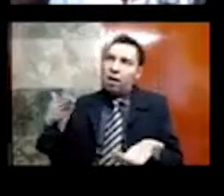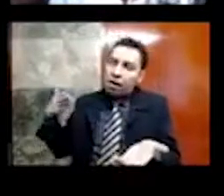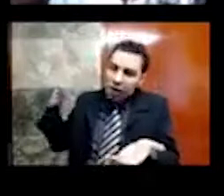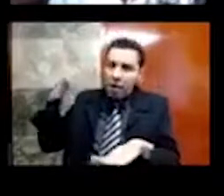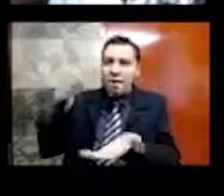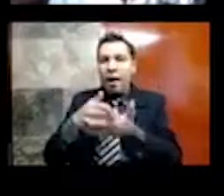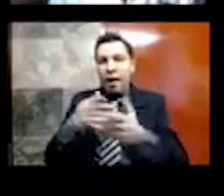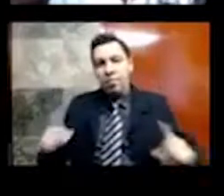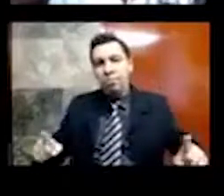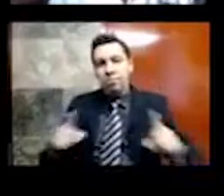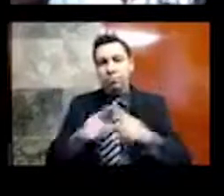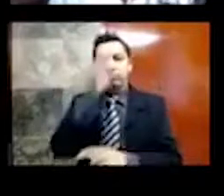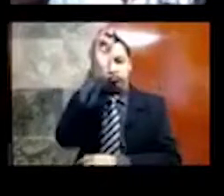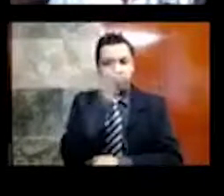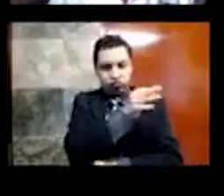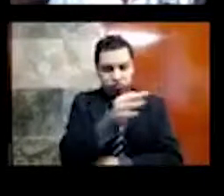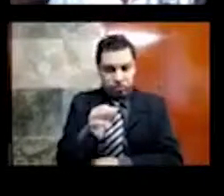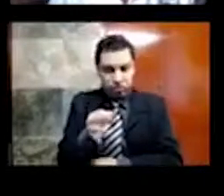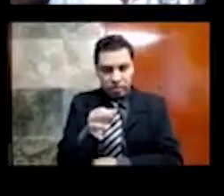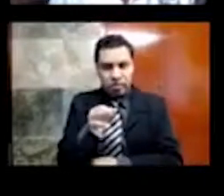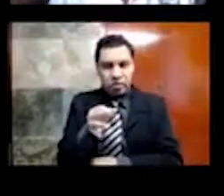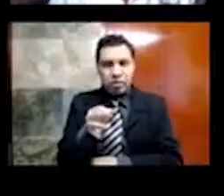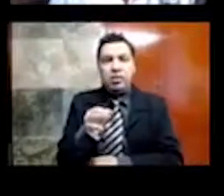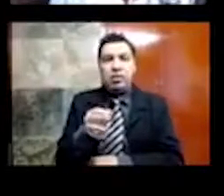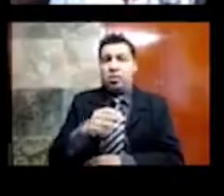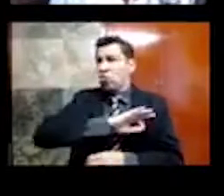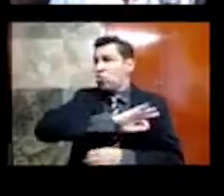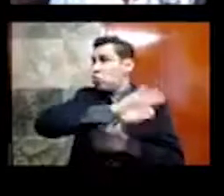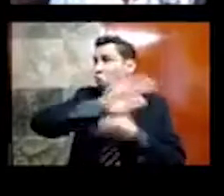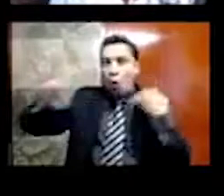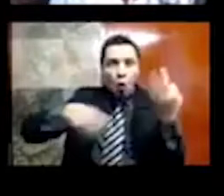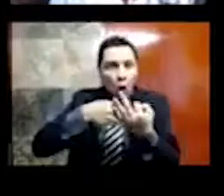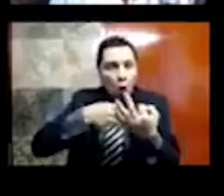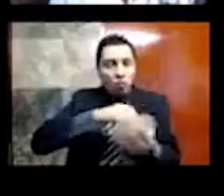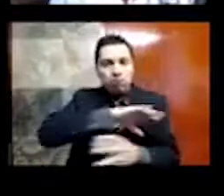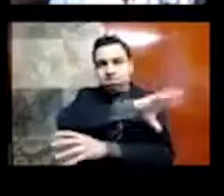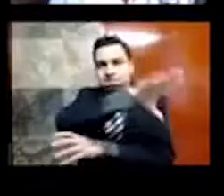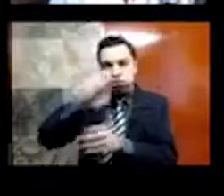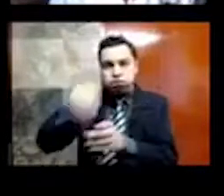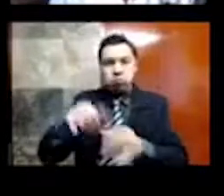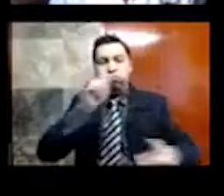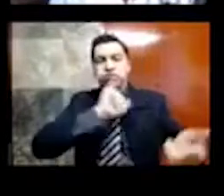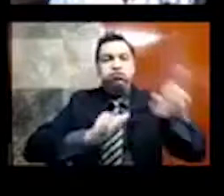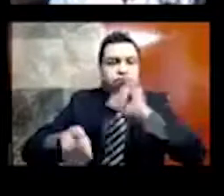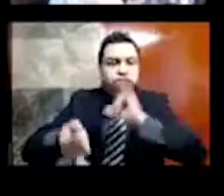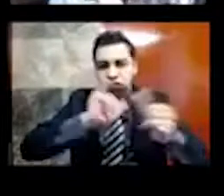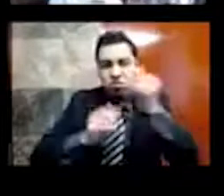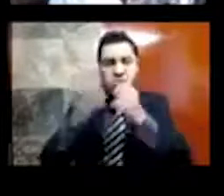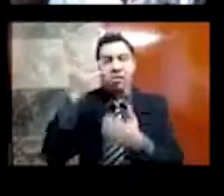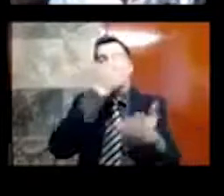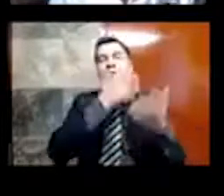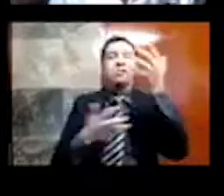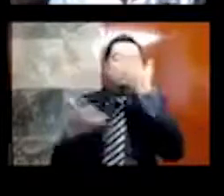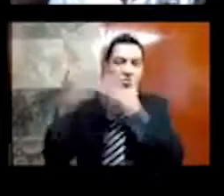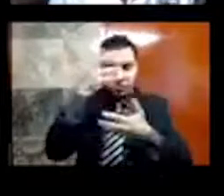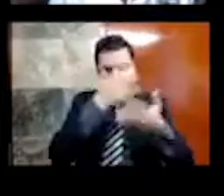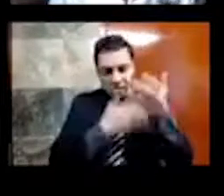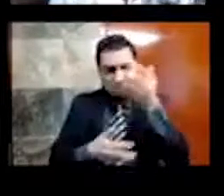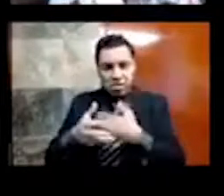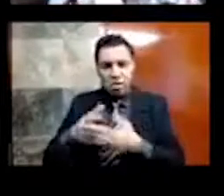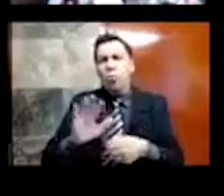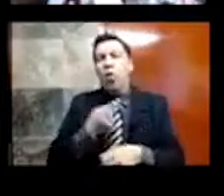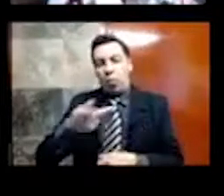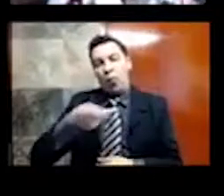misa se emborracha todo el pueblo. Tlahuanca significa borrachera. Imagínense cómo ha perseverado,